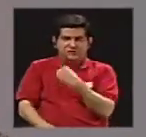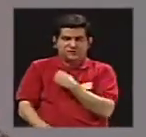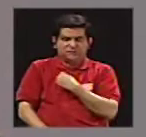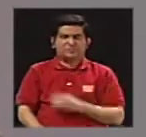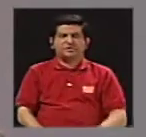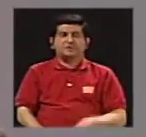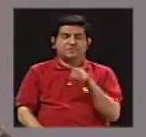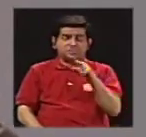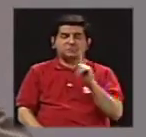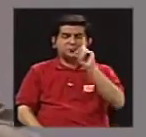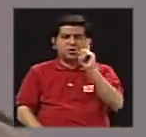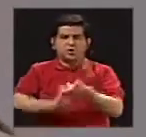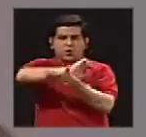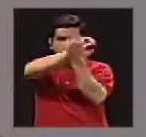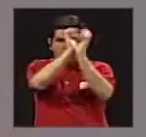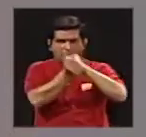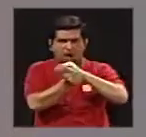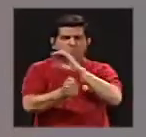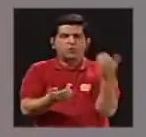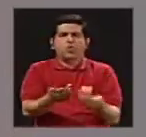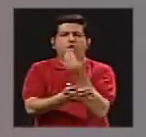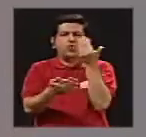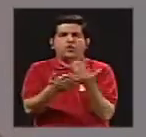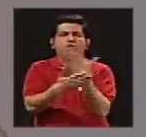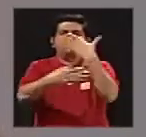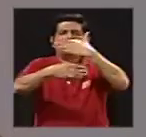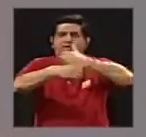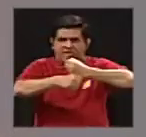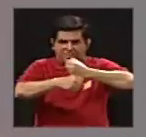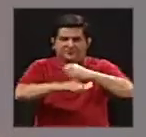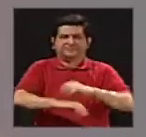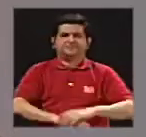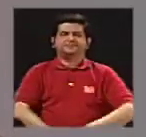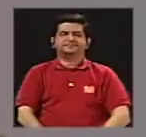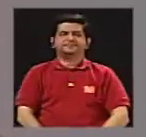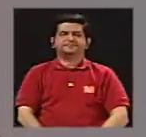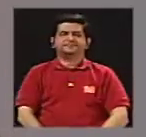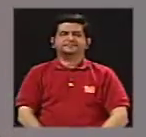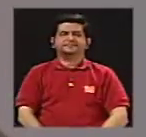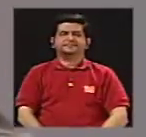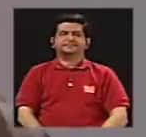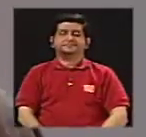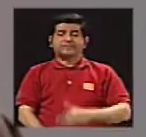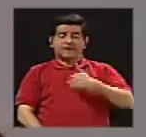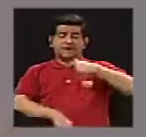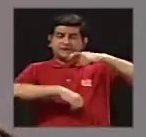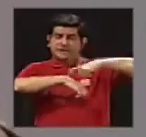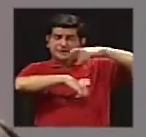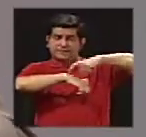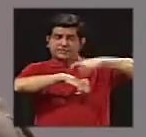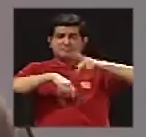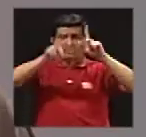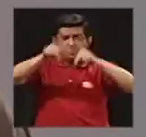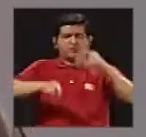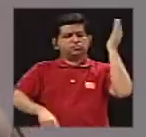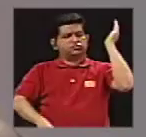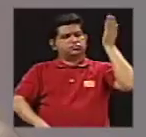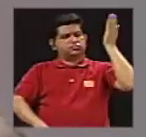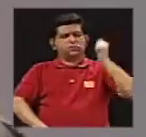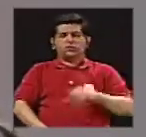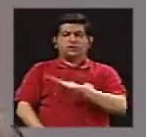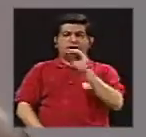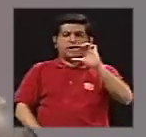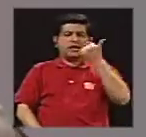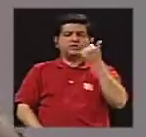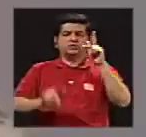de hacer cierto cambio o una Innovación eh Y va a haber un periodo en que esa persona expone y el y el